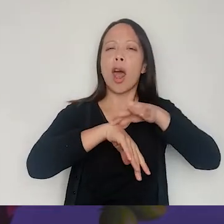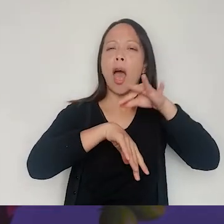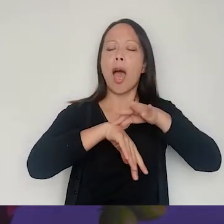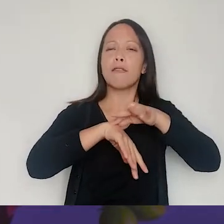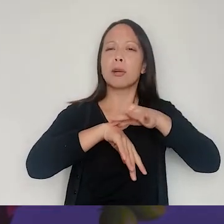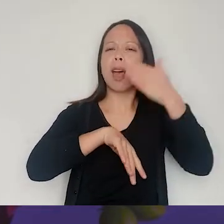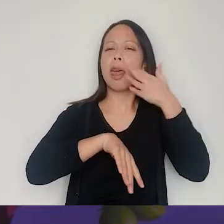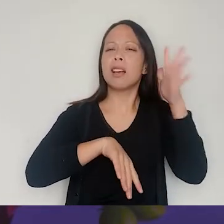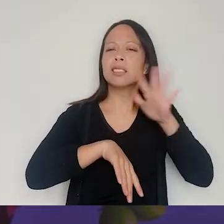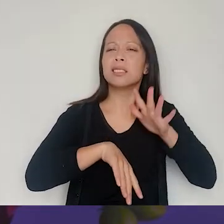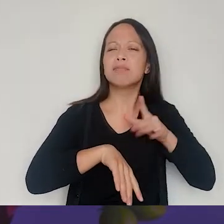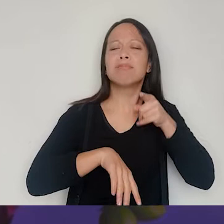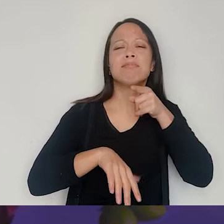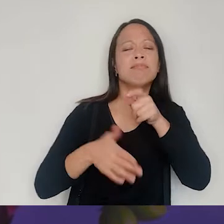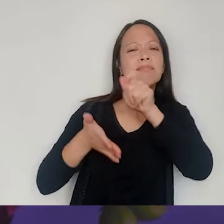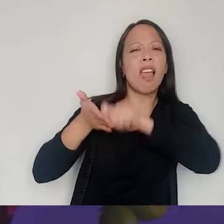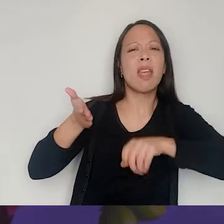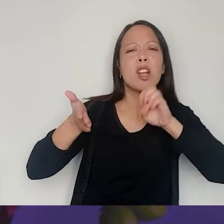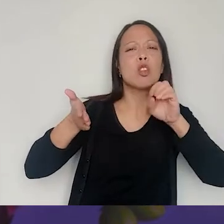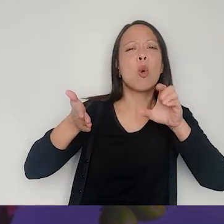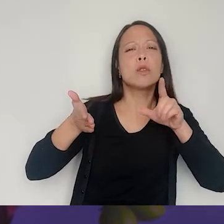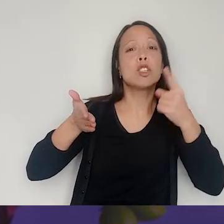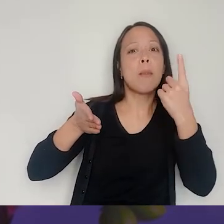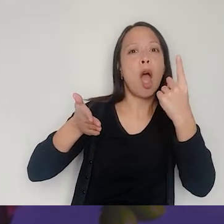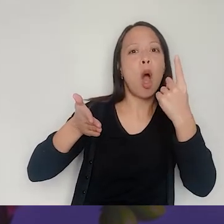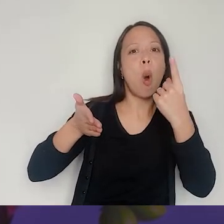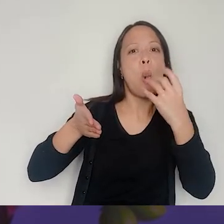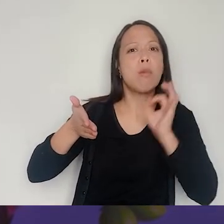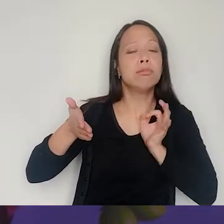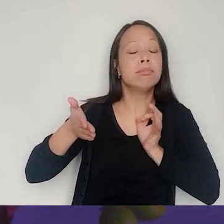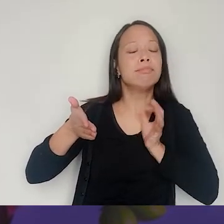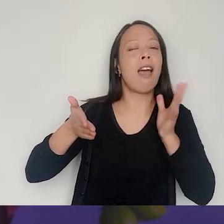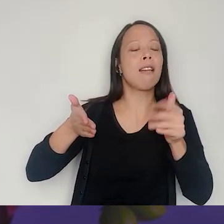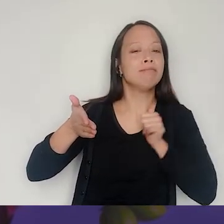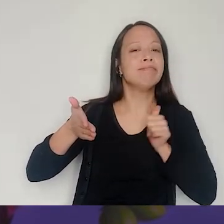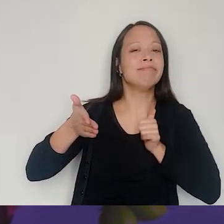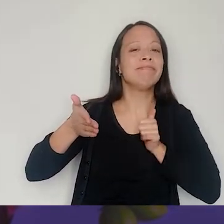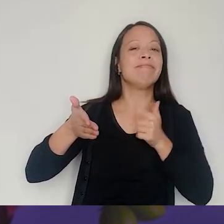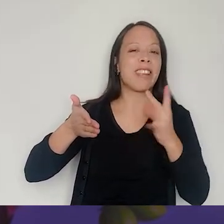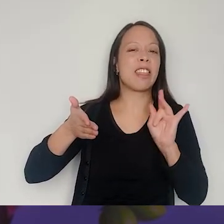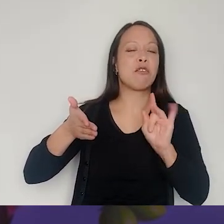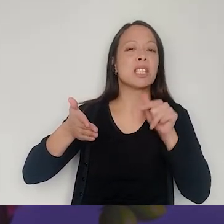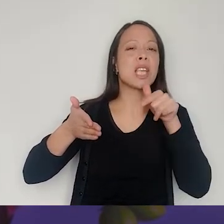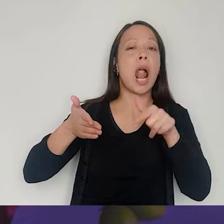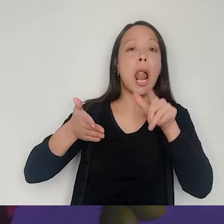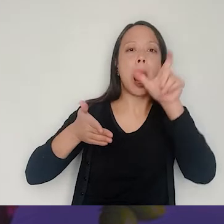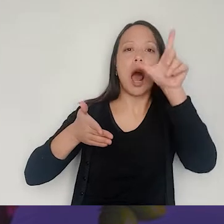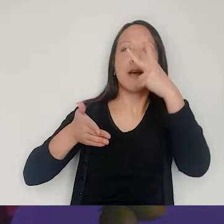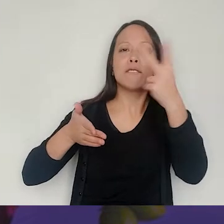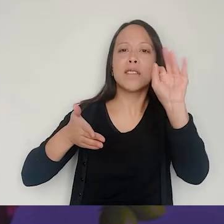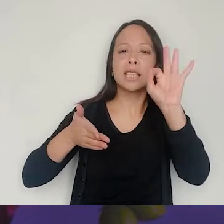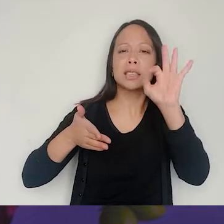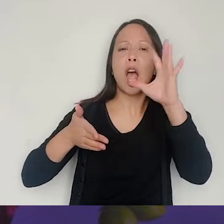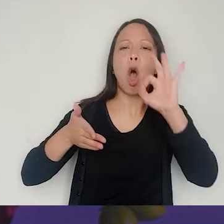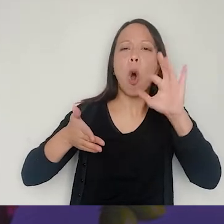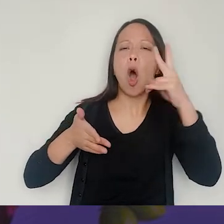de un año, en torno al 20% más de 5 años y otro 20% más de 9 años para obtener un diagnóstico. Y entre